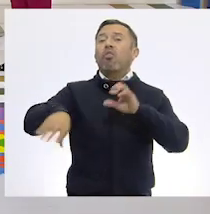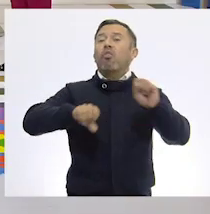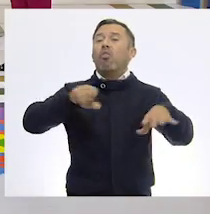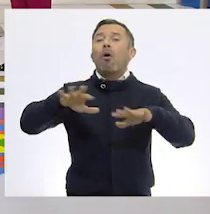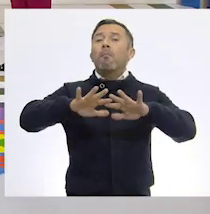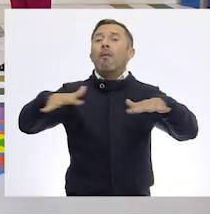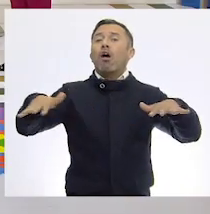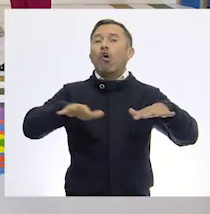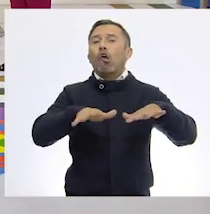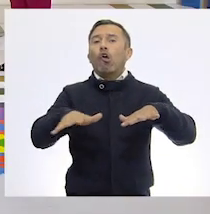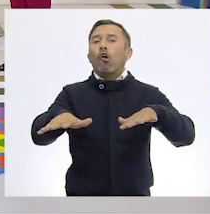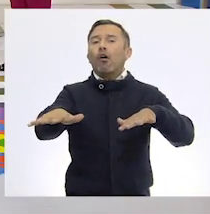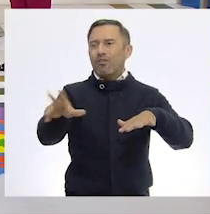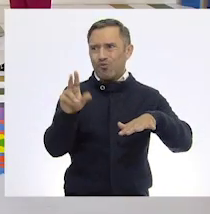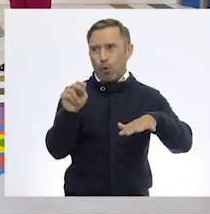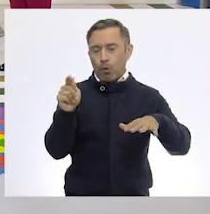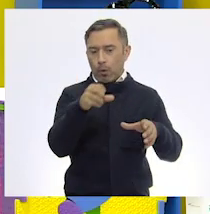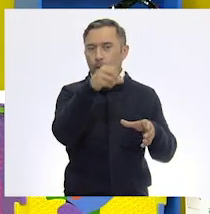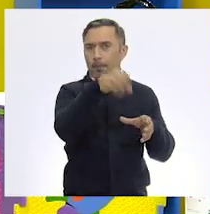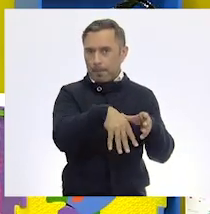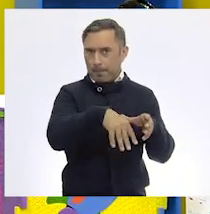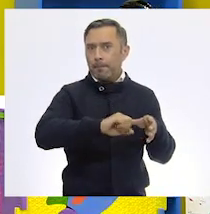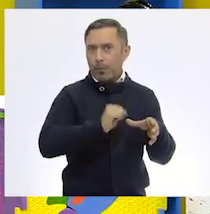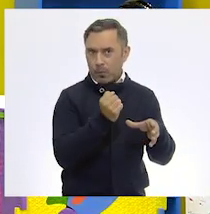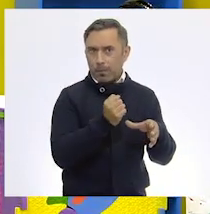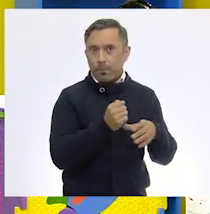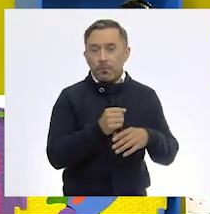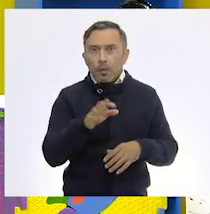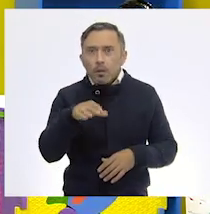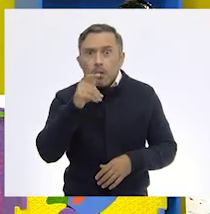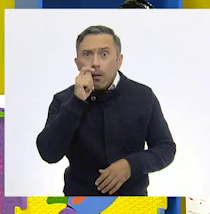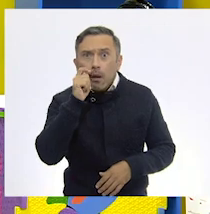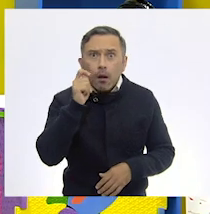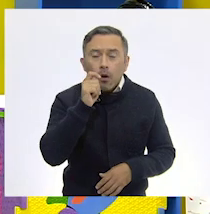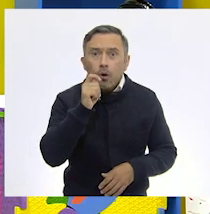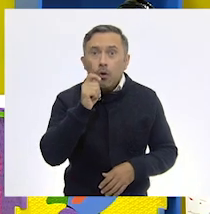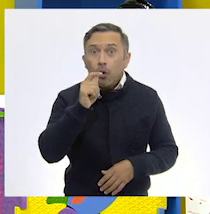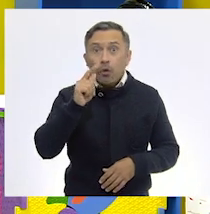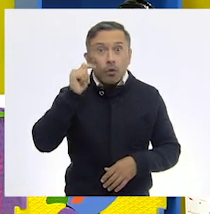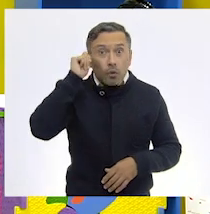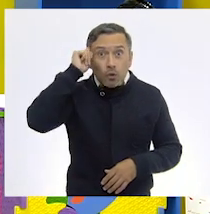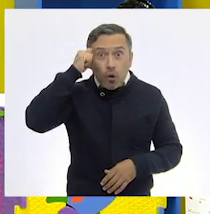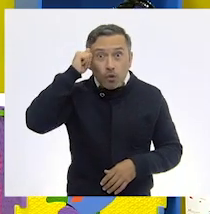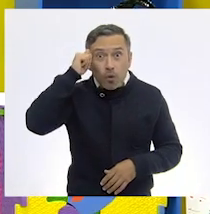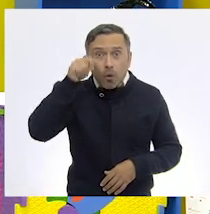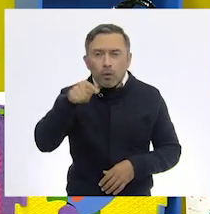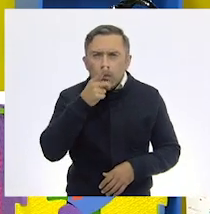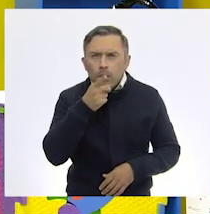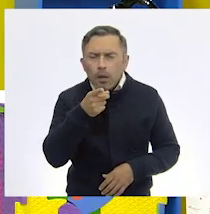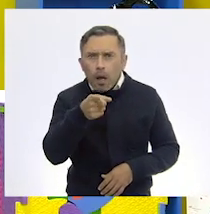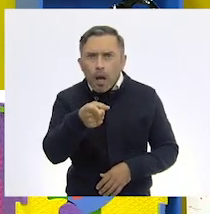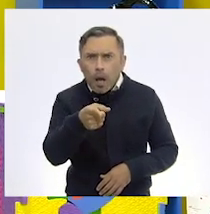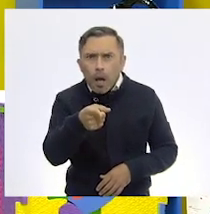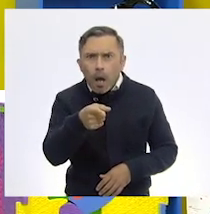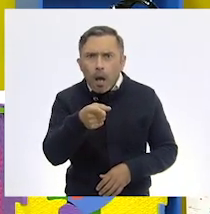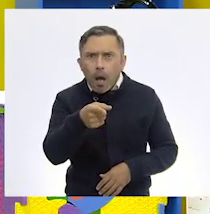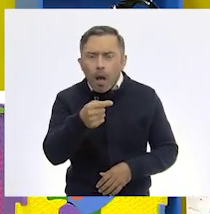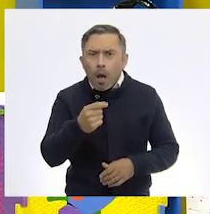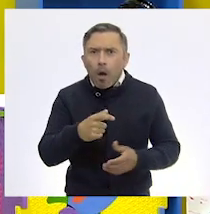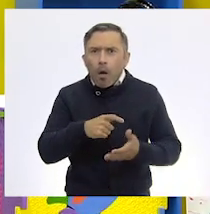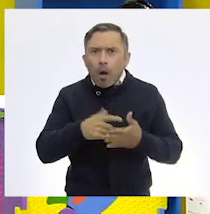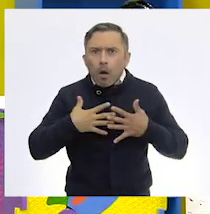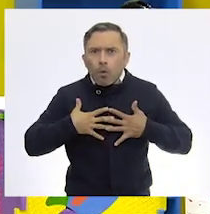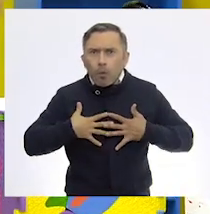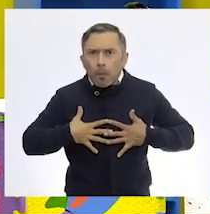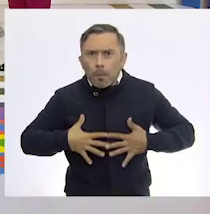miren. Toño está escribiendo, no comprar ropa con pelo o plumas de animales. Muy